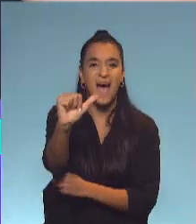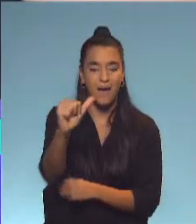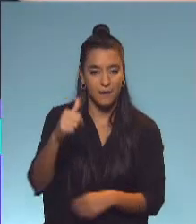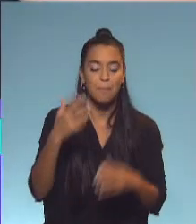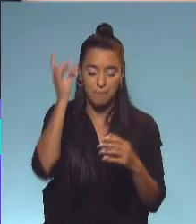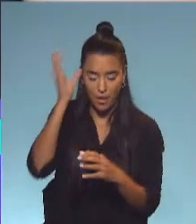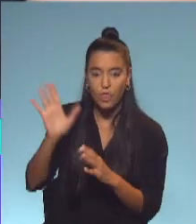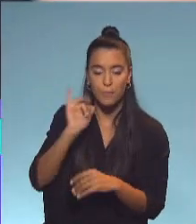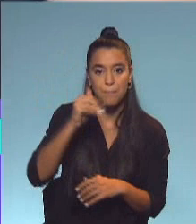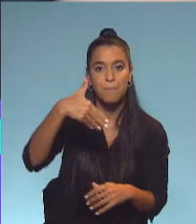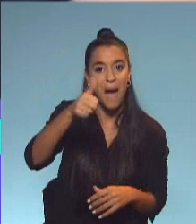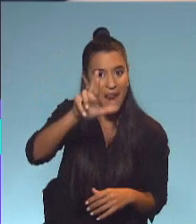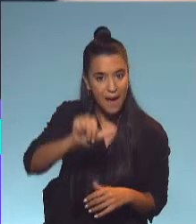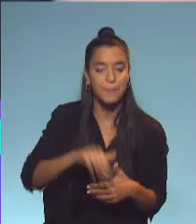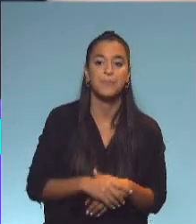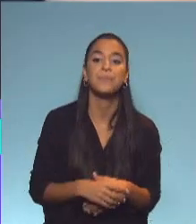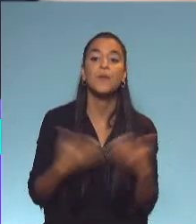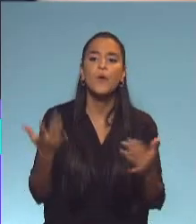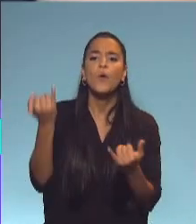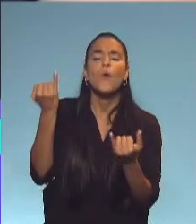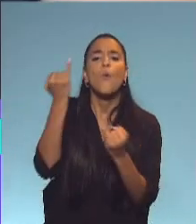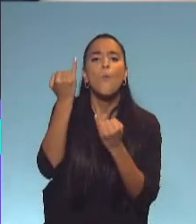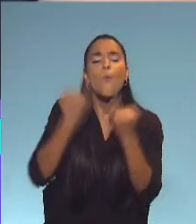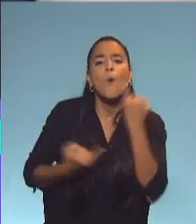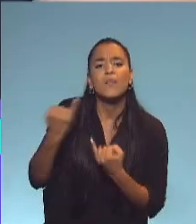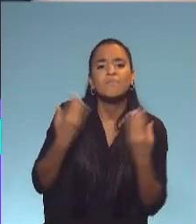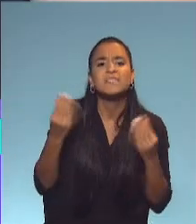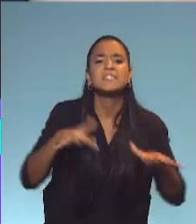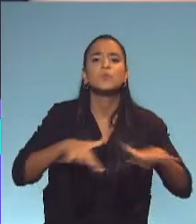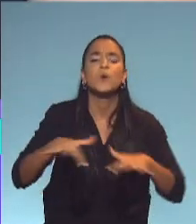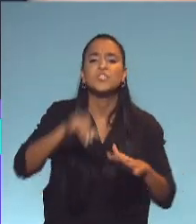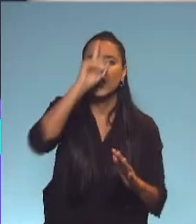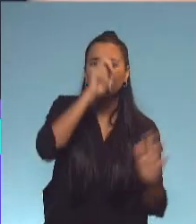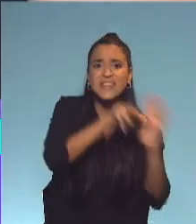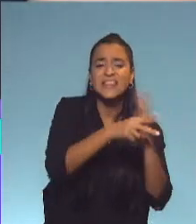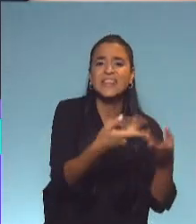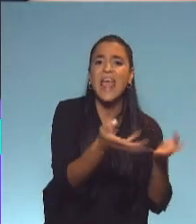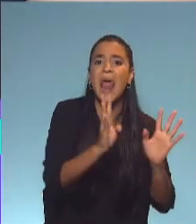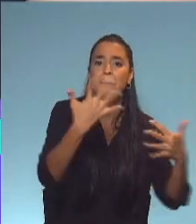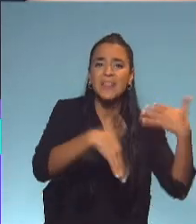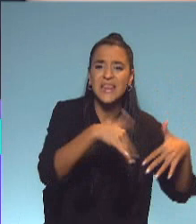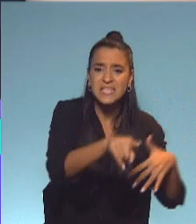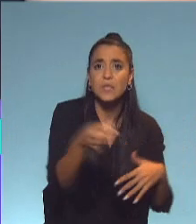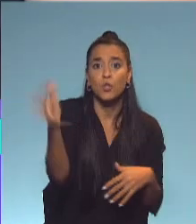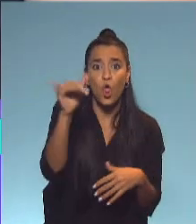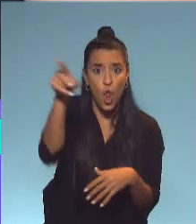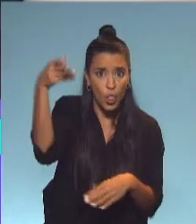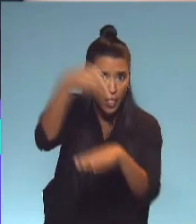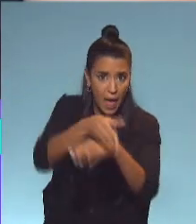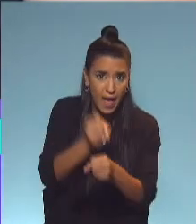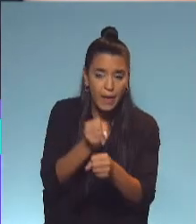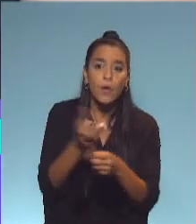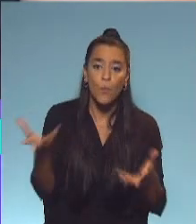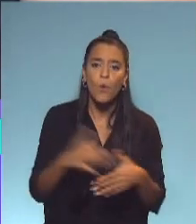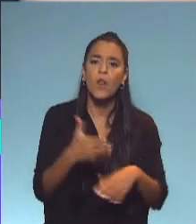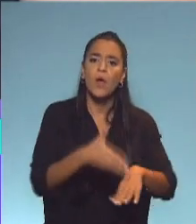Reynoso, perdón. Mara, cuénteme, ¿cómo es la situación en la terapia intensiva donde usted se desempeña todos los días? Bueno, lo